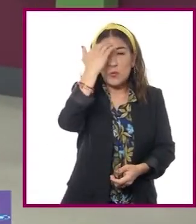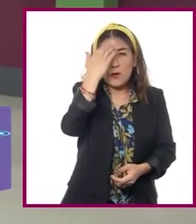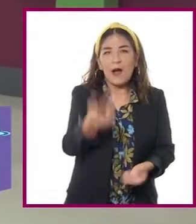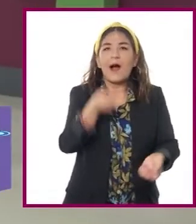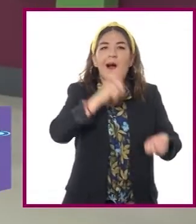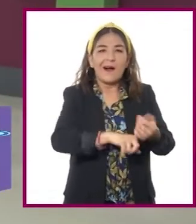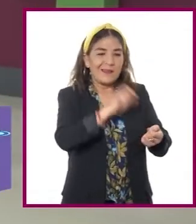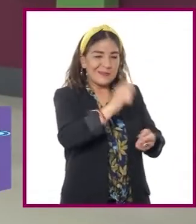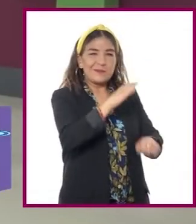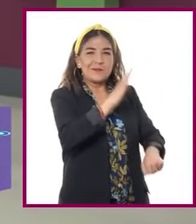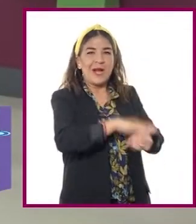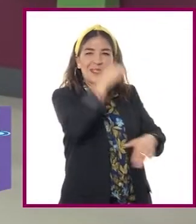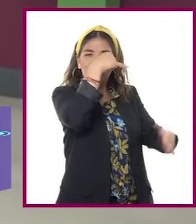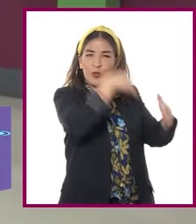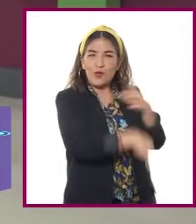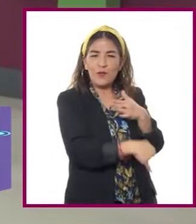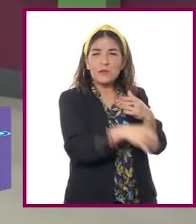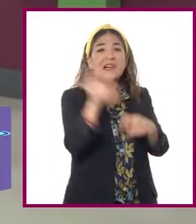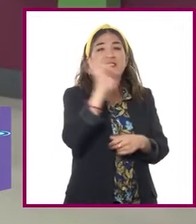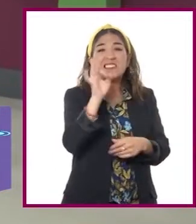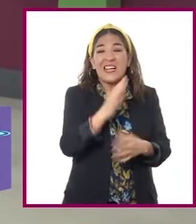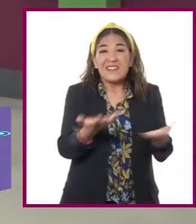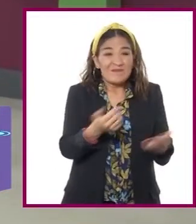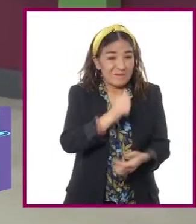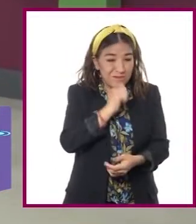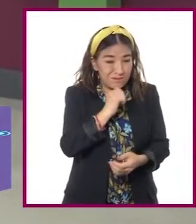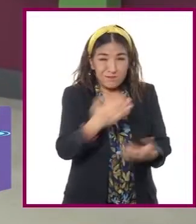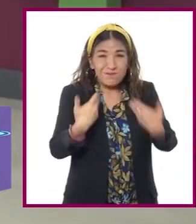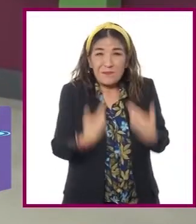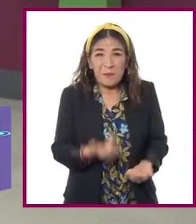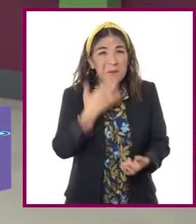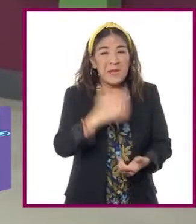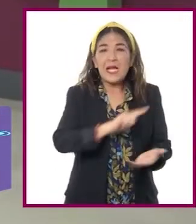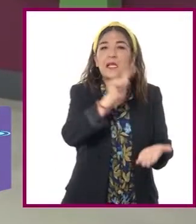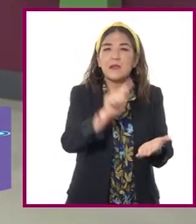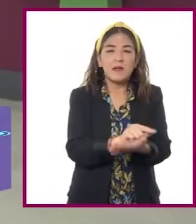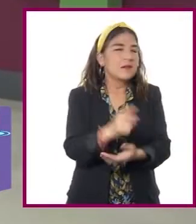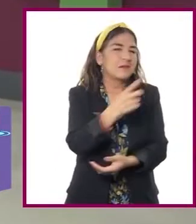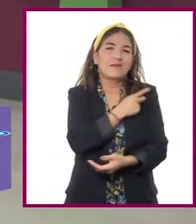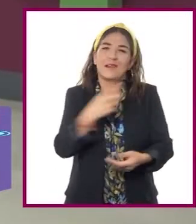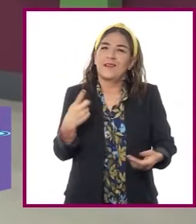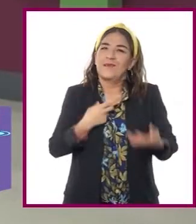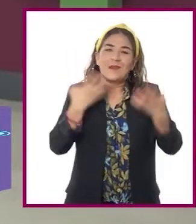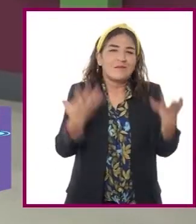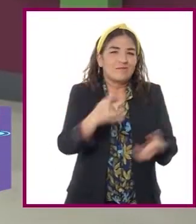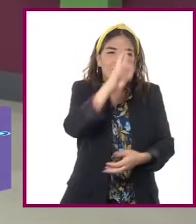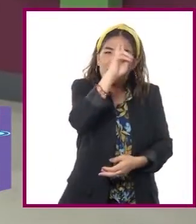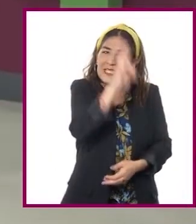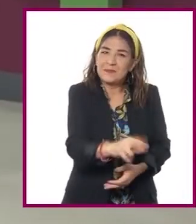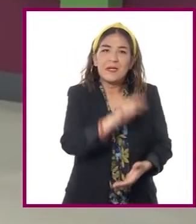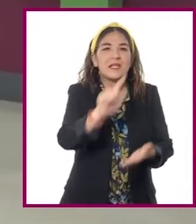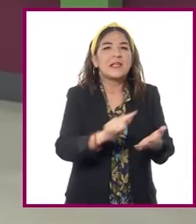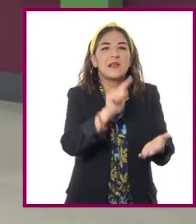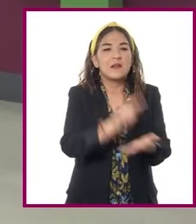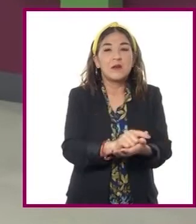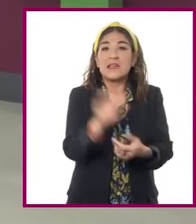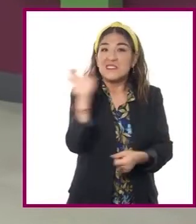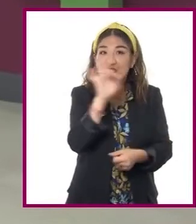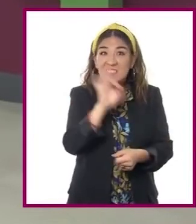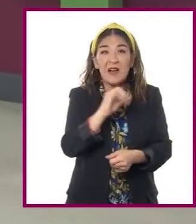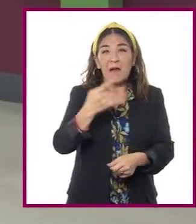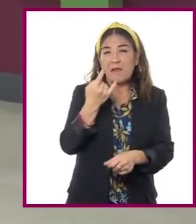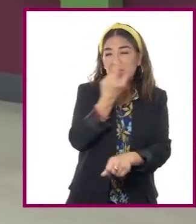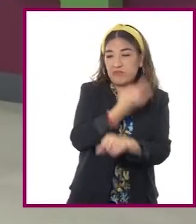causa. Y aunque desconozcamos la ley, estamos obligados a respetarla, puesto que podríamos ser